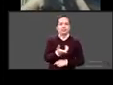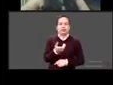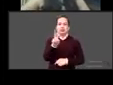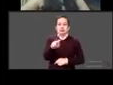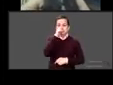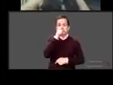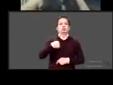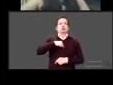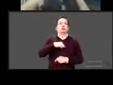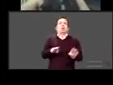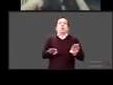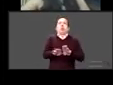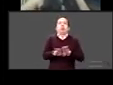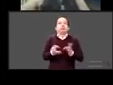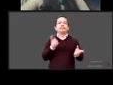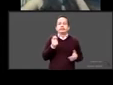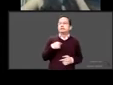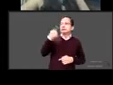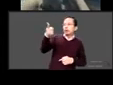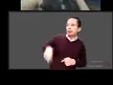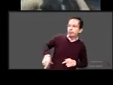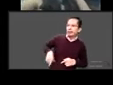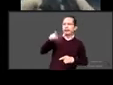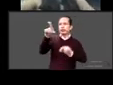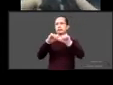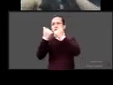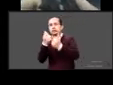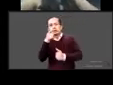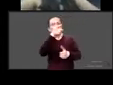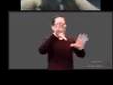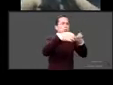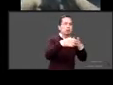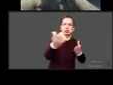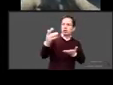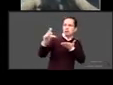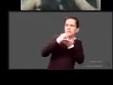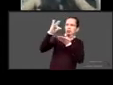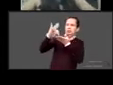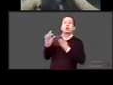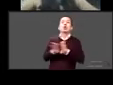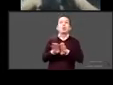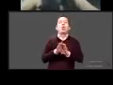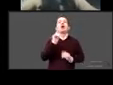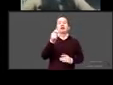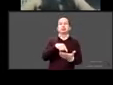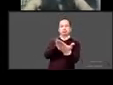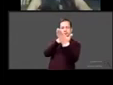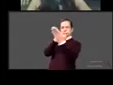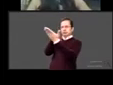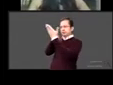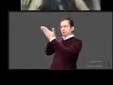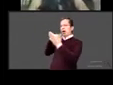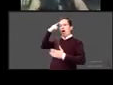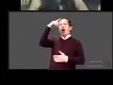lo que nos puede otorgar el gobierno, sociedad civil, la comunidad, son como estos faros que te permitan ver un camino en